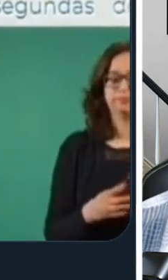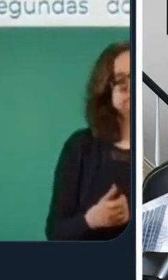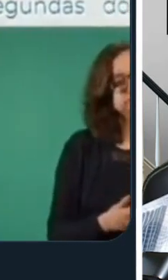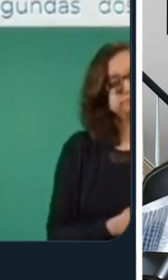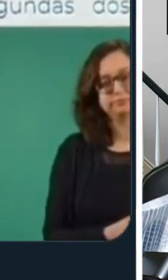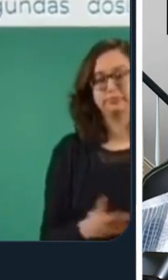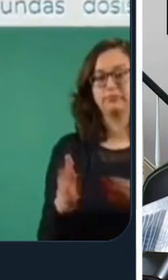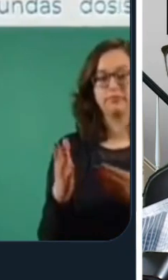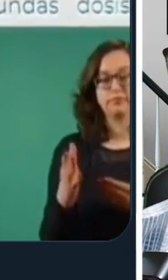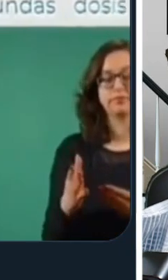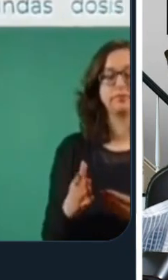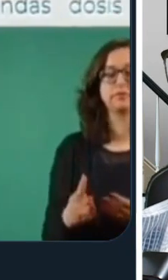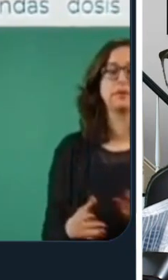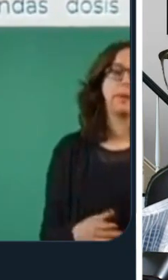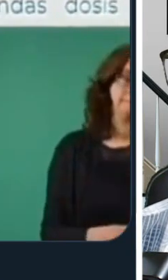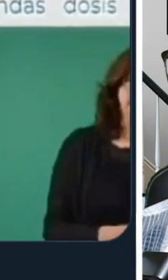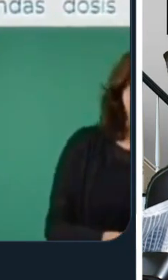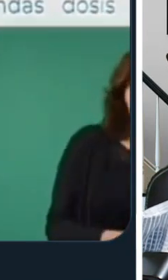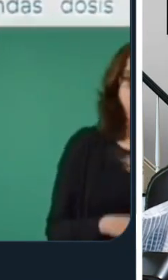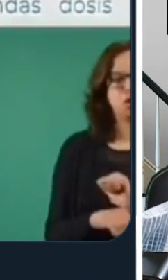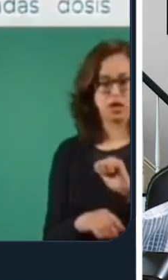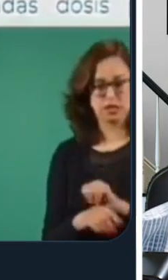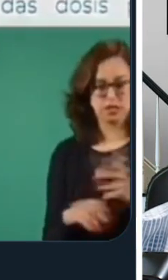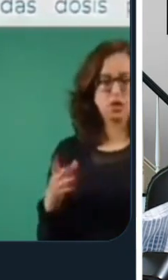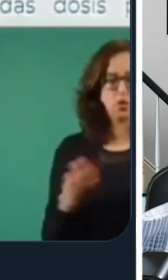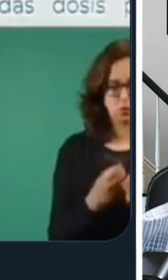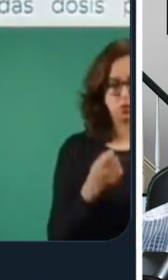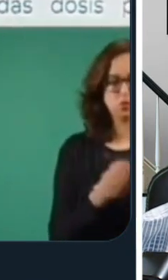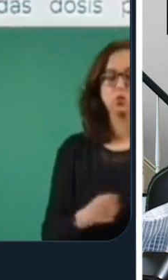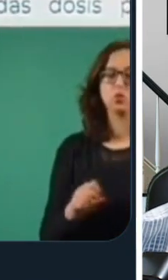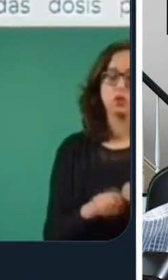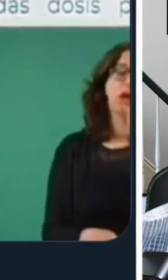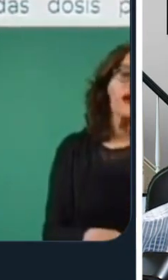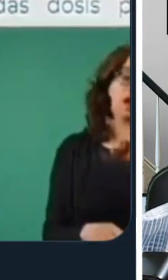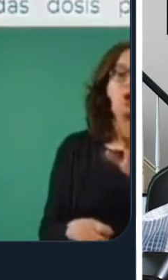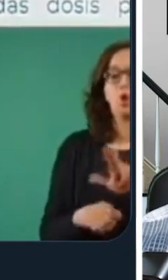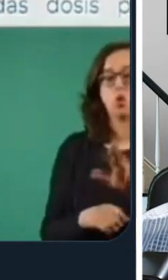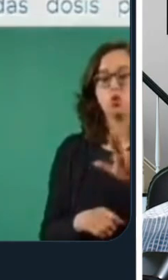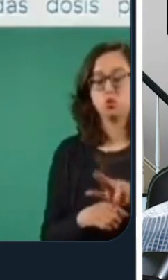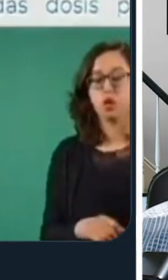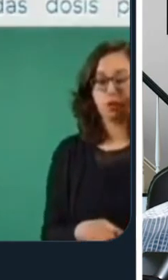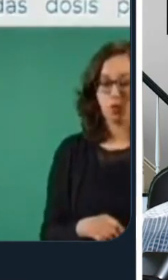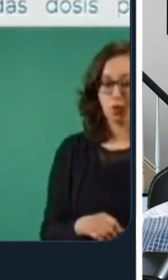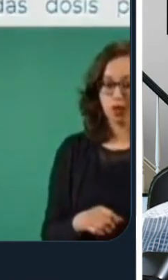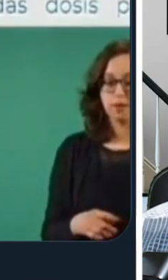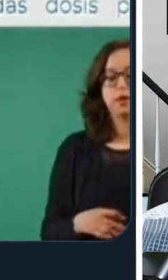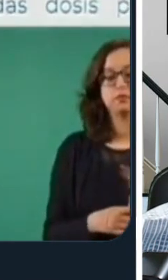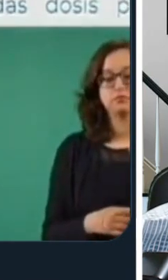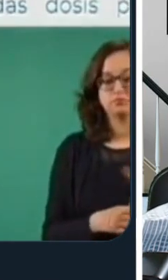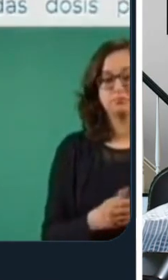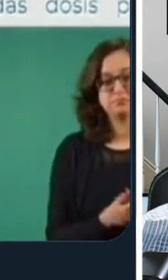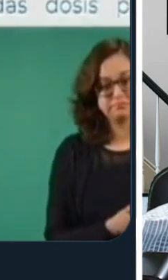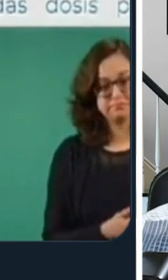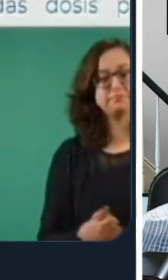en México, combinación México-Argentina, como ustedes recuerdan, a Honduras y Bolivia. Este envío complementa con segundas